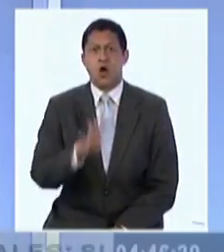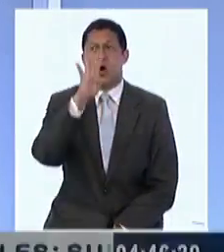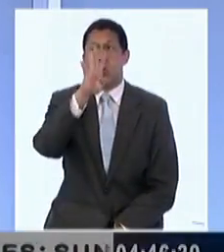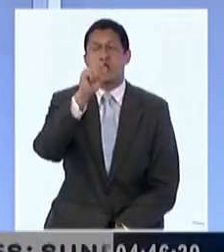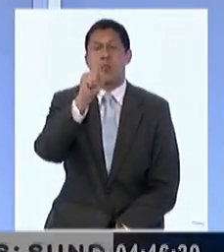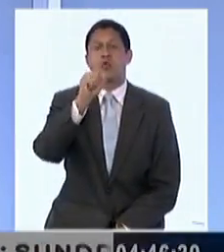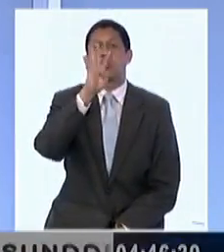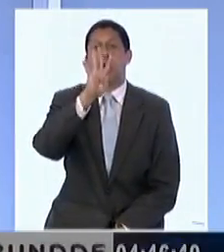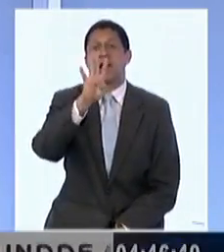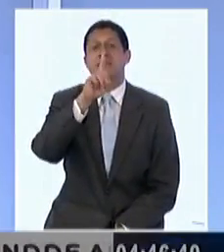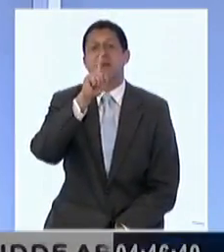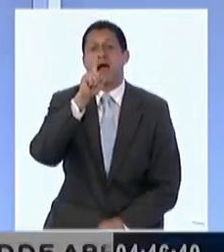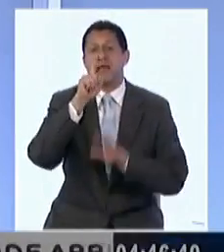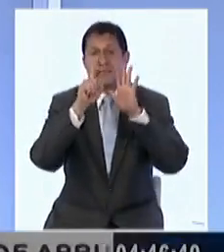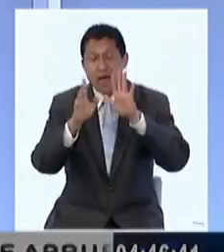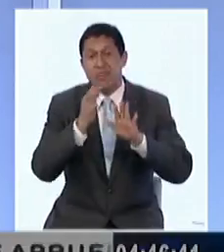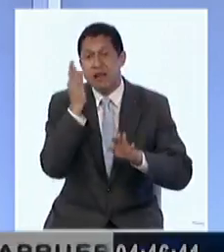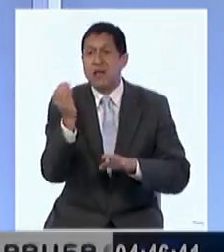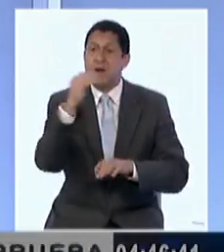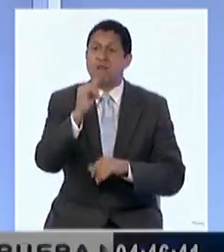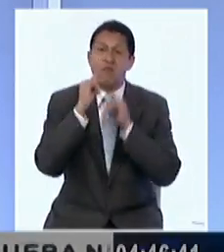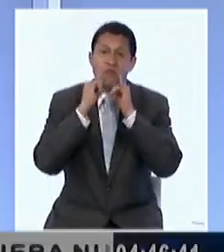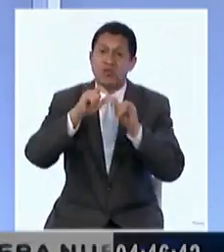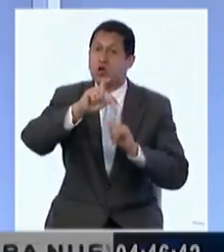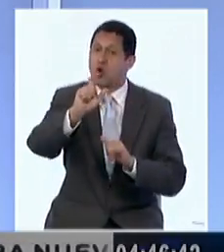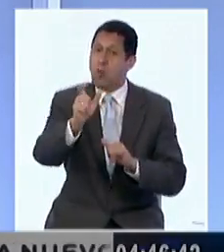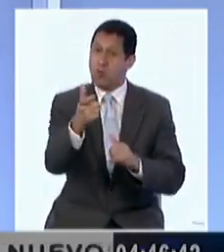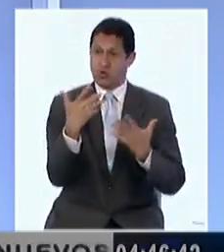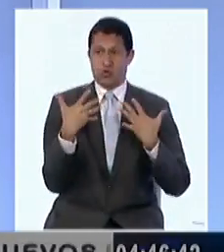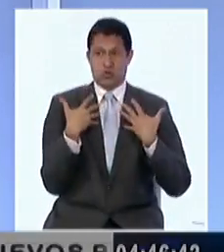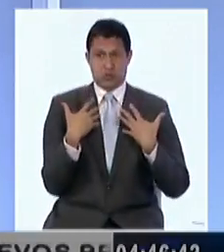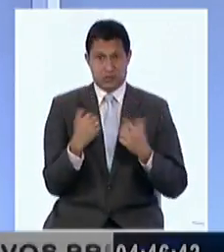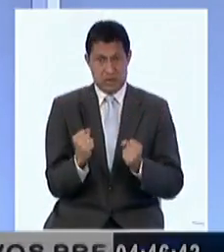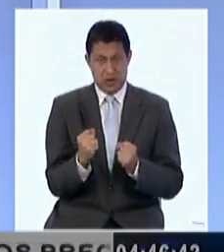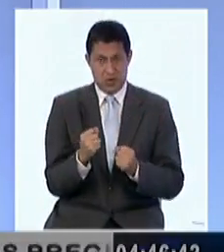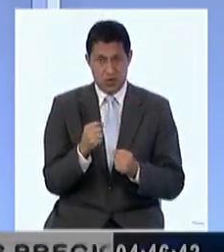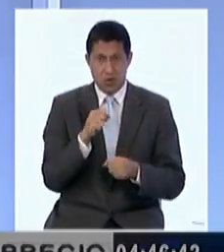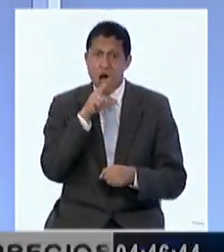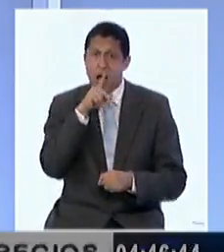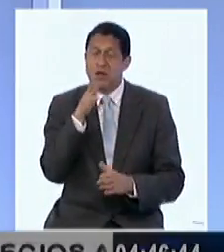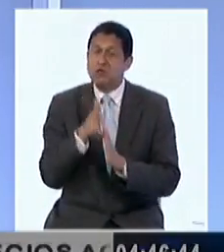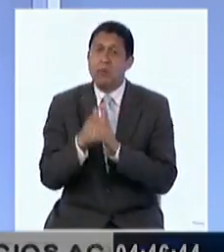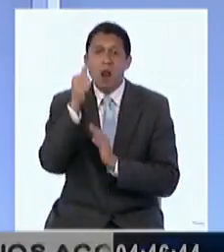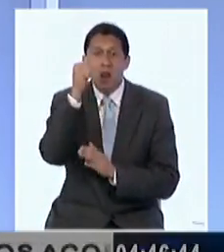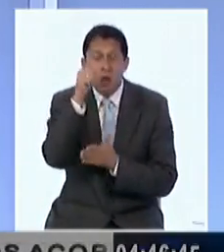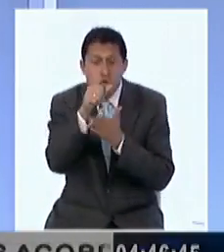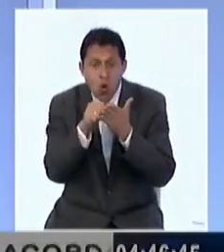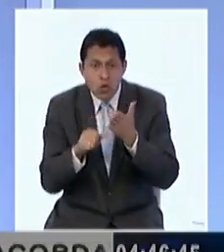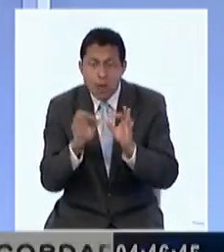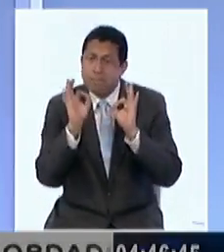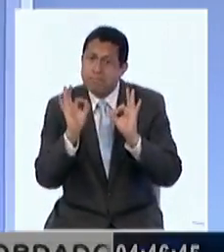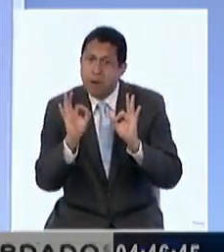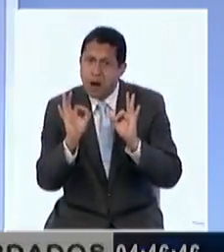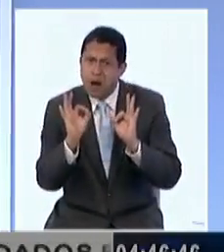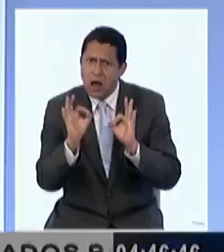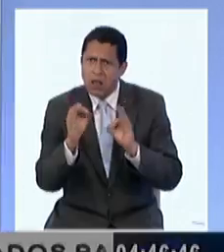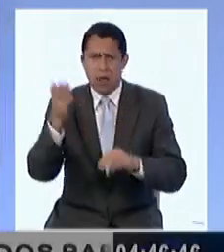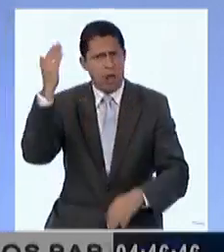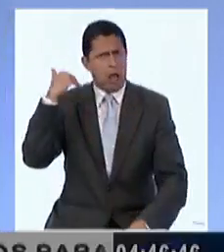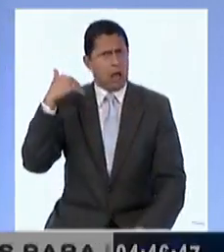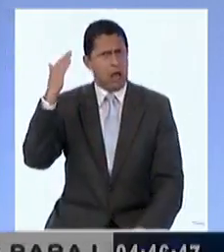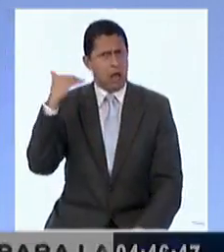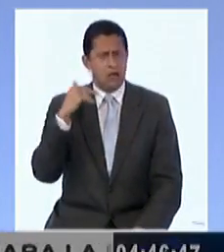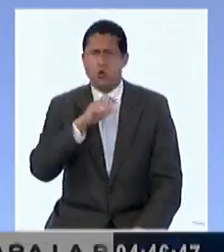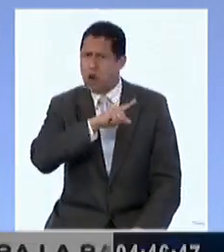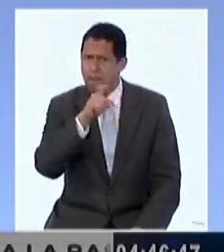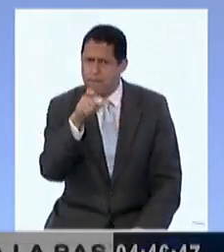4:47 minutos de la tarde, continuamos con más de Noticias Globovisión Salud. Conversando sobre las cirugías plásticas, doctor, dejábamos en el segmento anterior